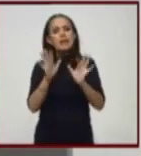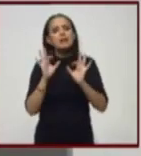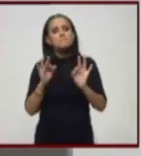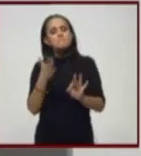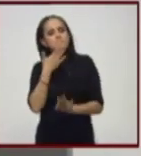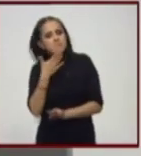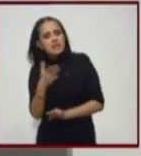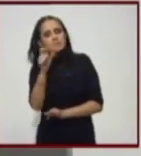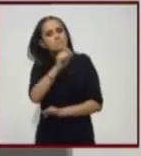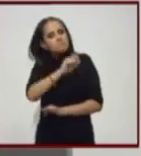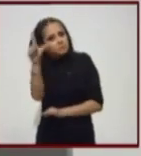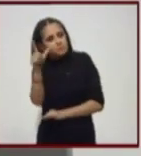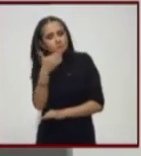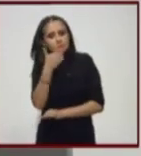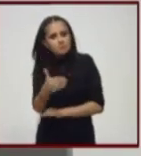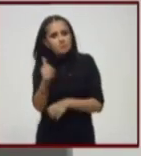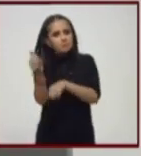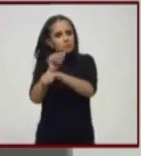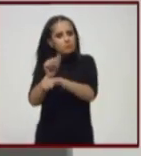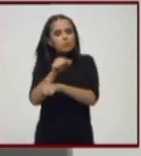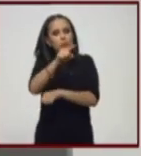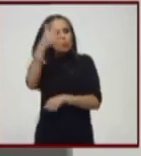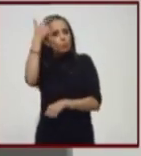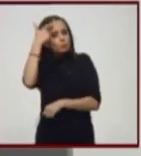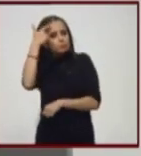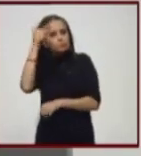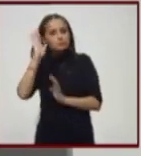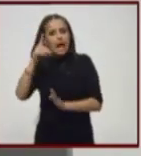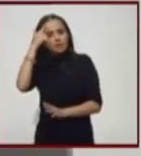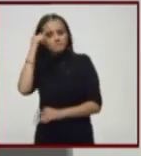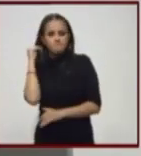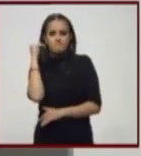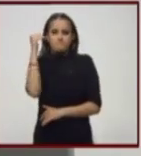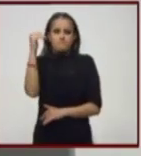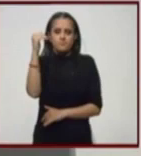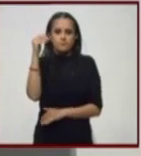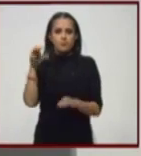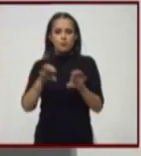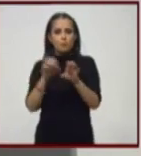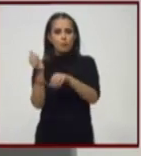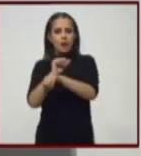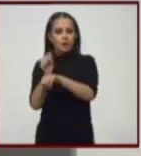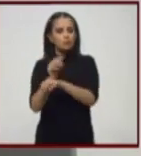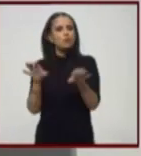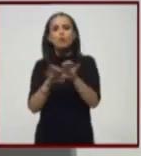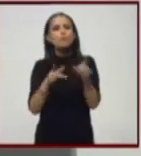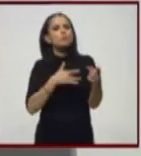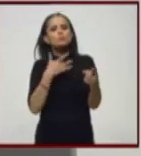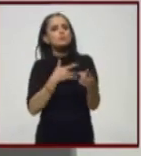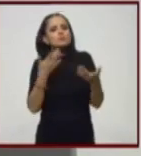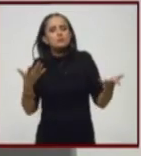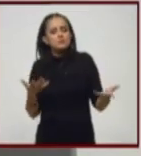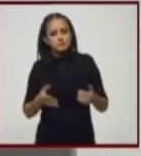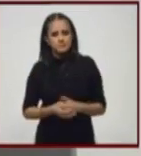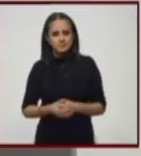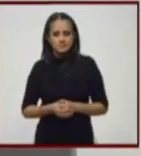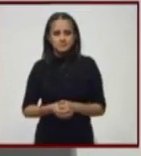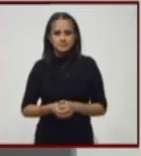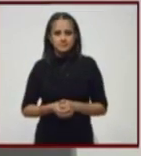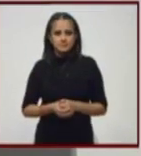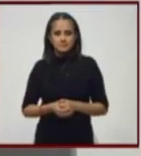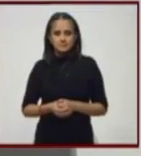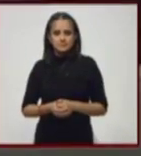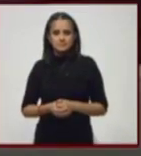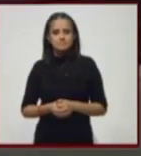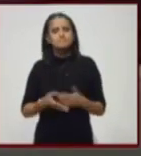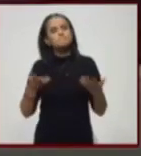que un sentido contigo en tu cabeza hace un sentido colectivo cómo se va dando ese proceso con uno